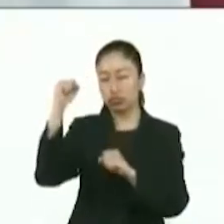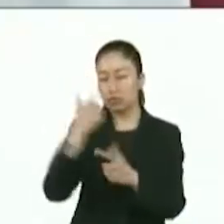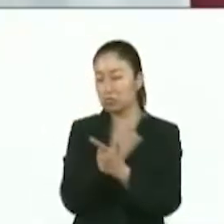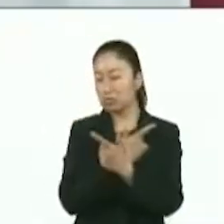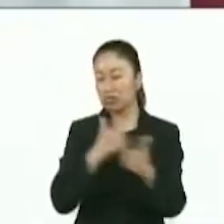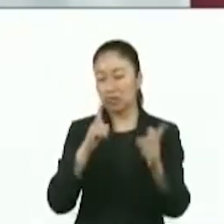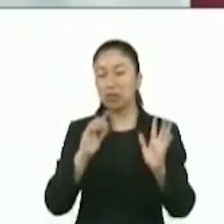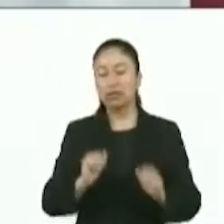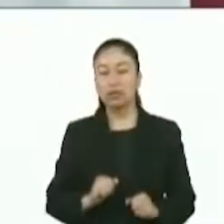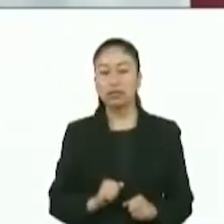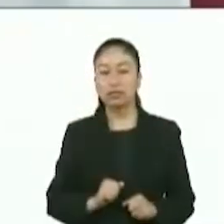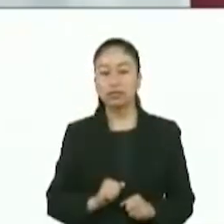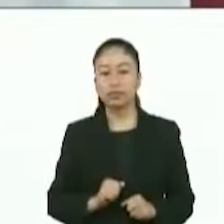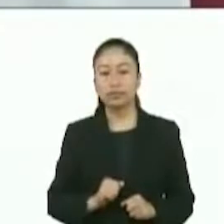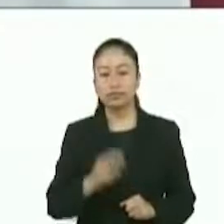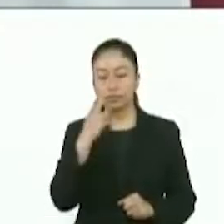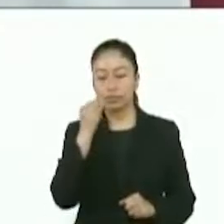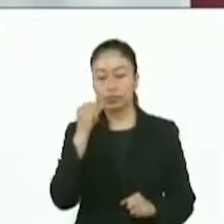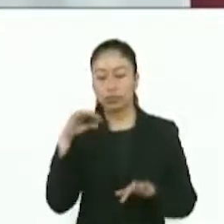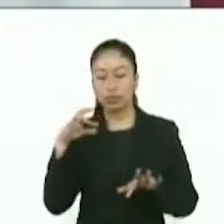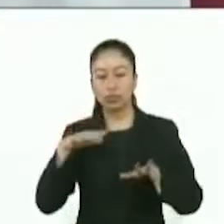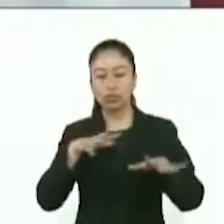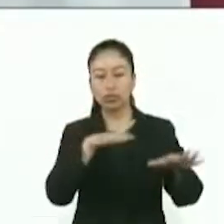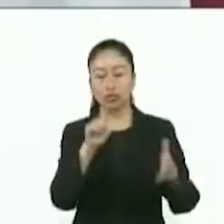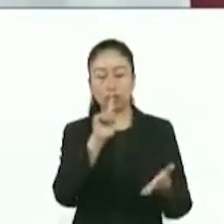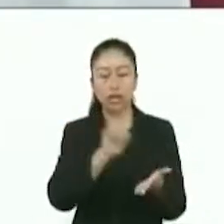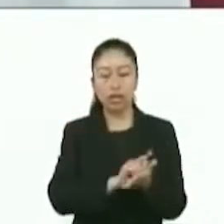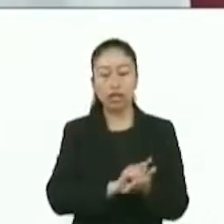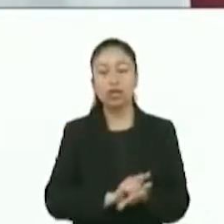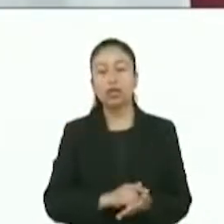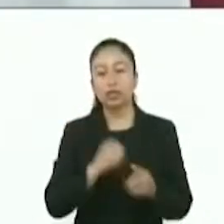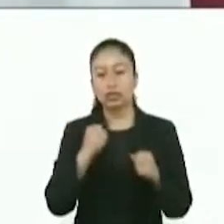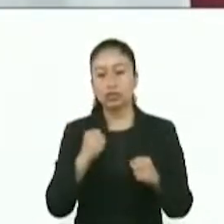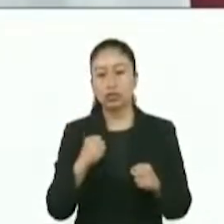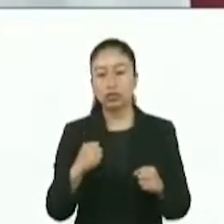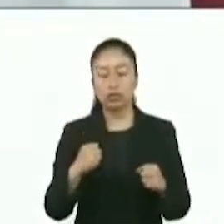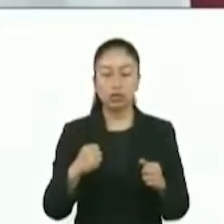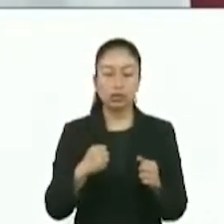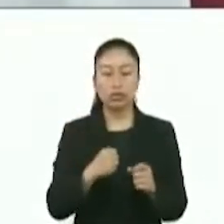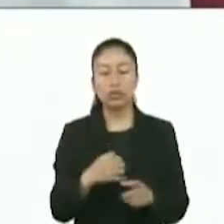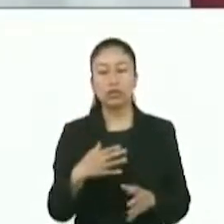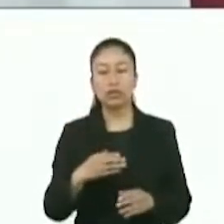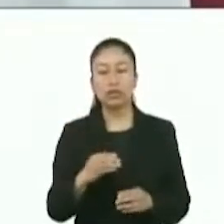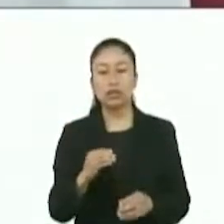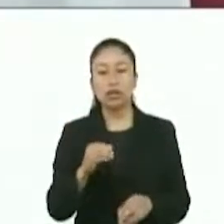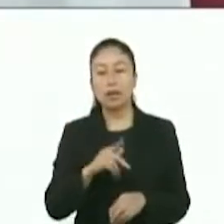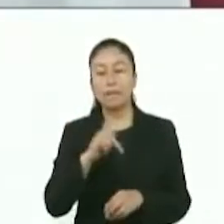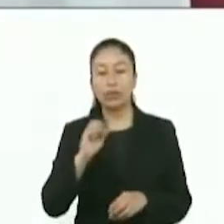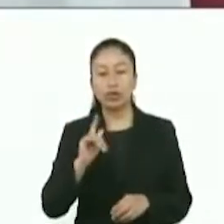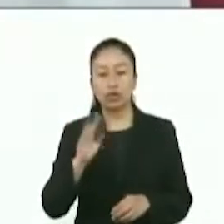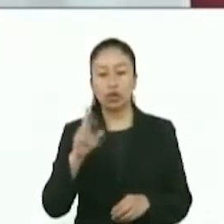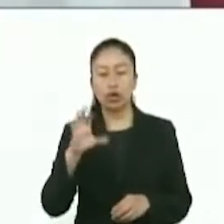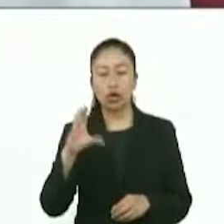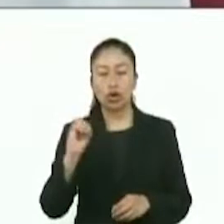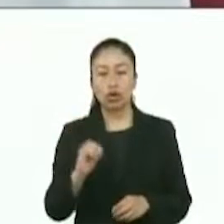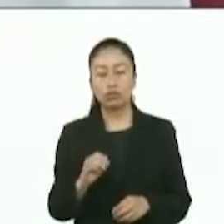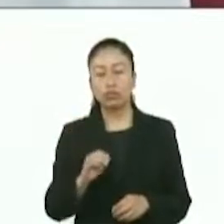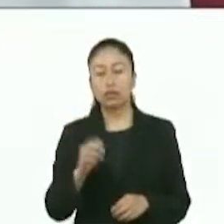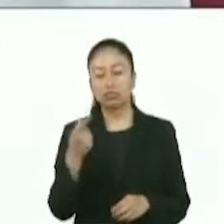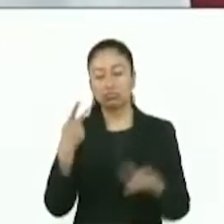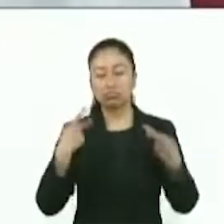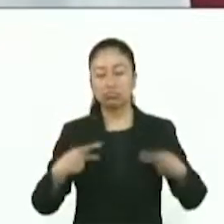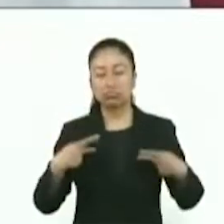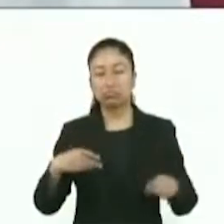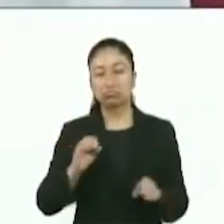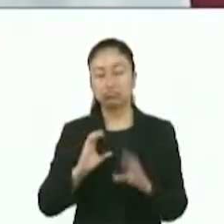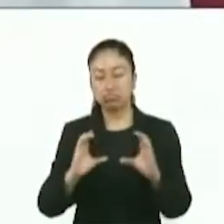despliegue y la actuación policial se basan en la Ley Nacional del Uso de la Fuerza, el Protocolo de Actuación Policial para la Protección de Personas en el